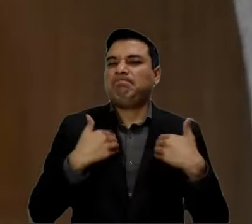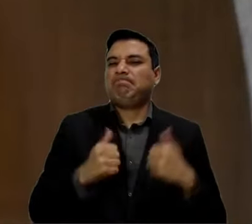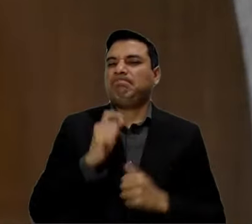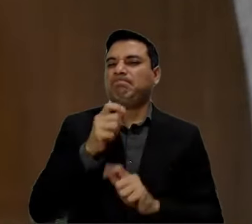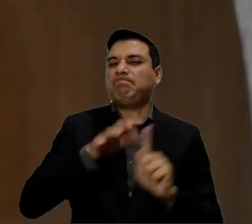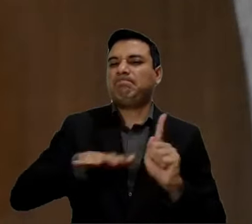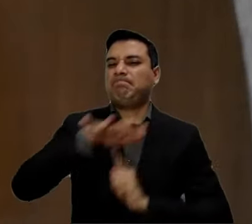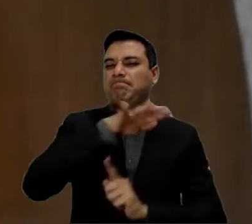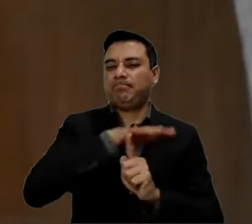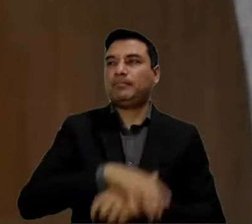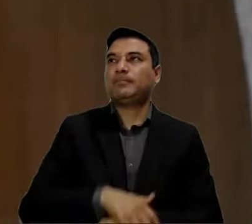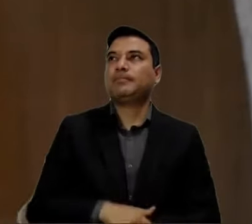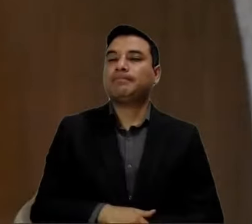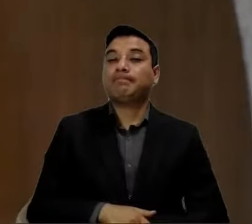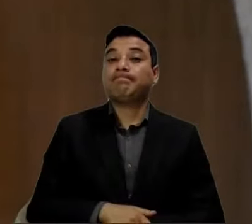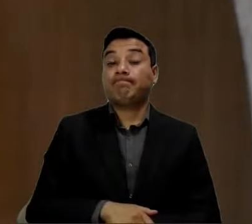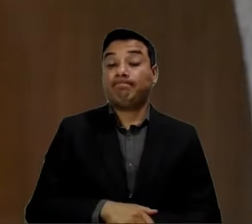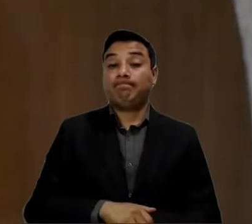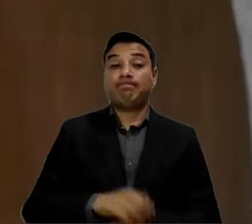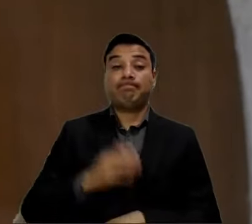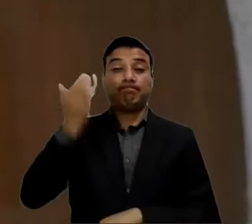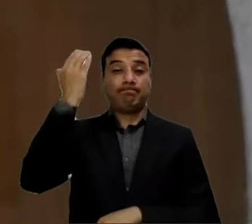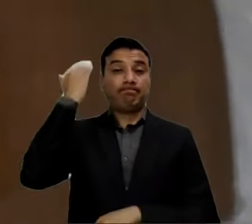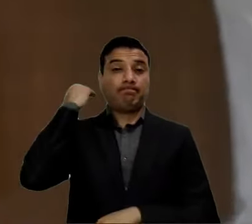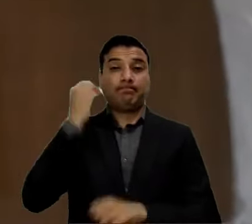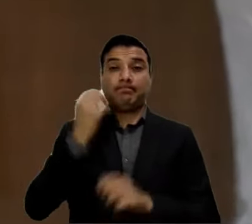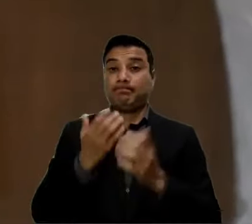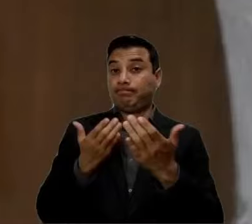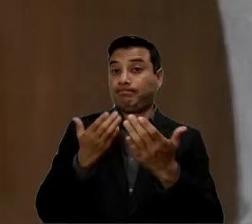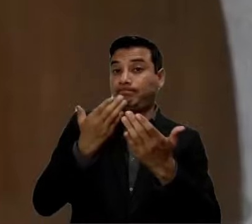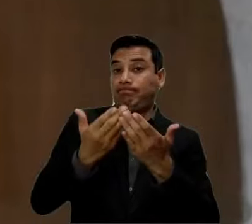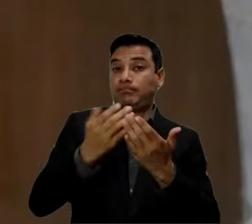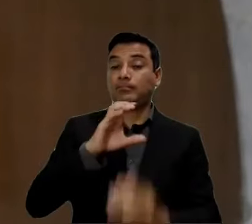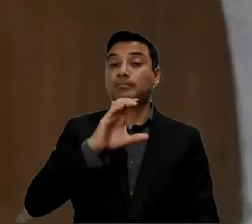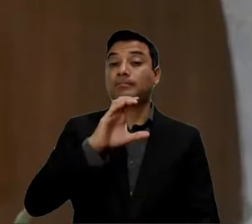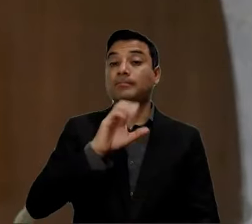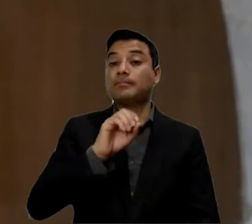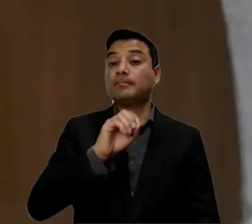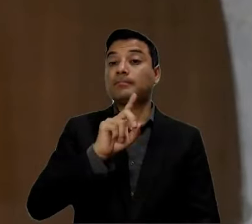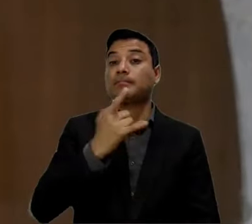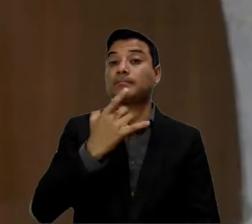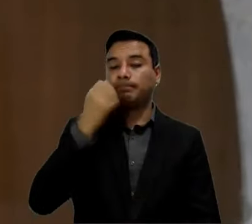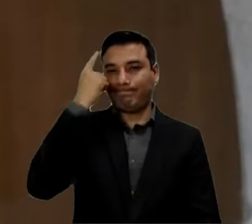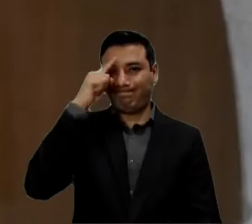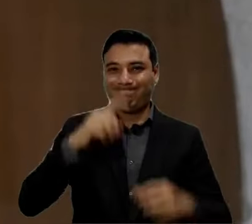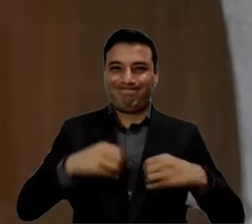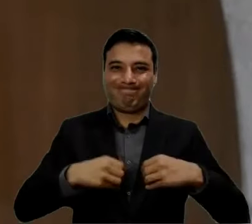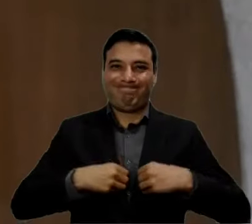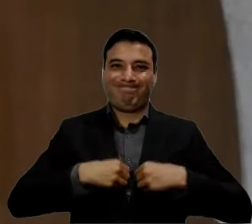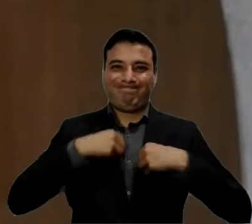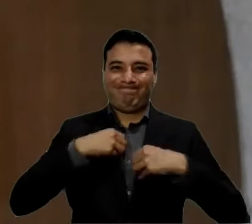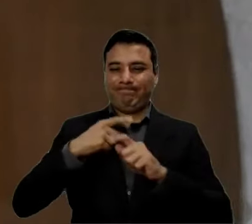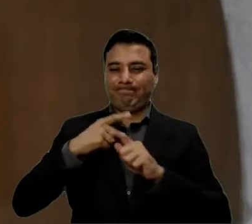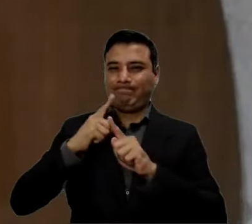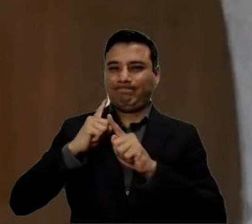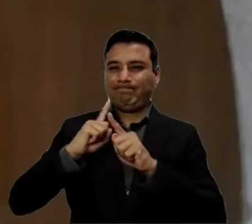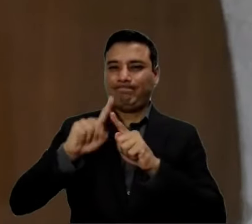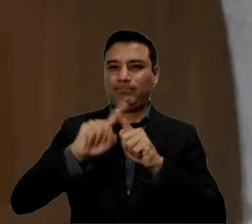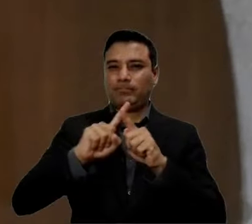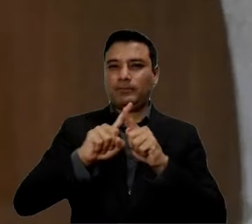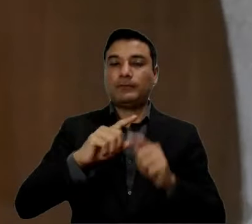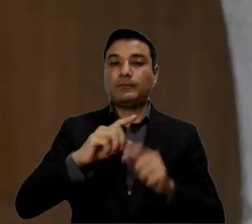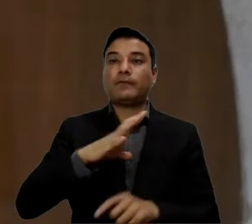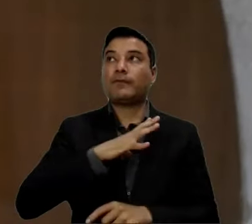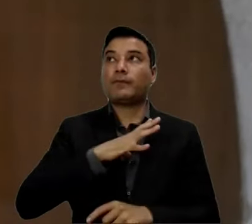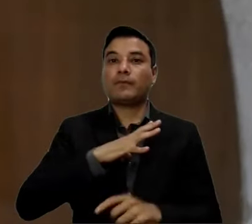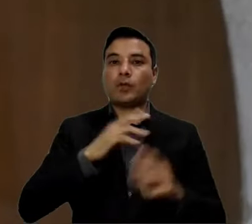Cuando se presenta la iniciativa para el Código de la Biodiversidad, se presentan